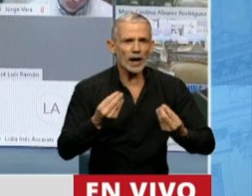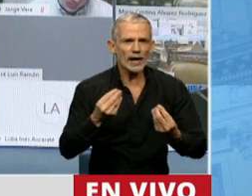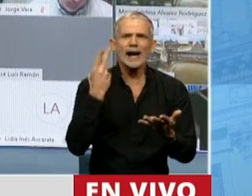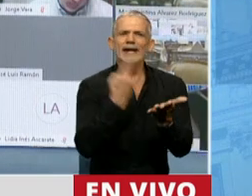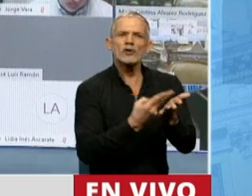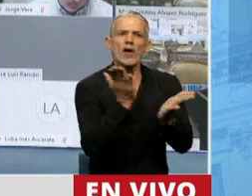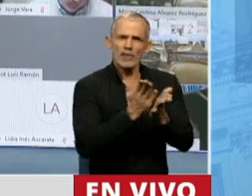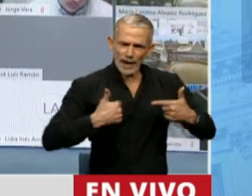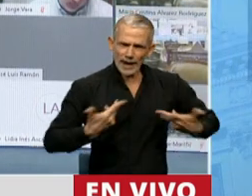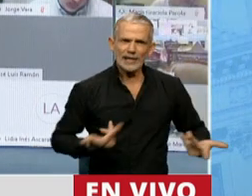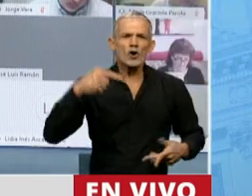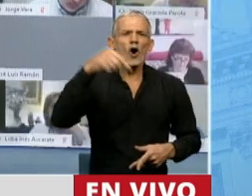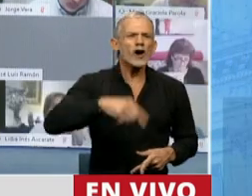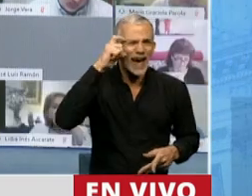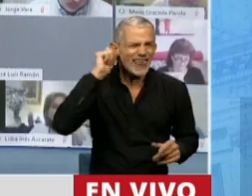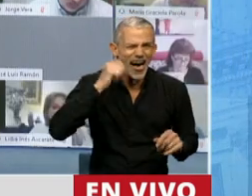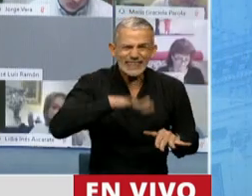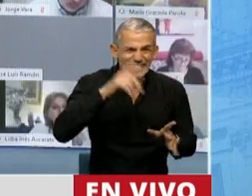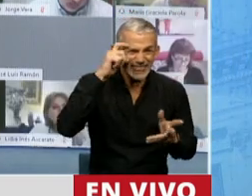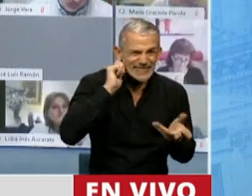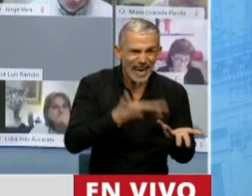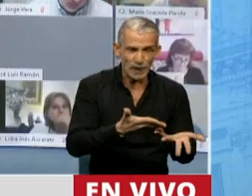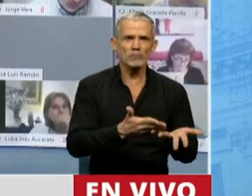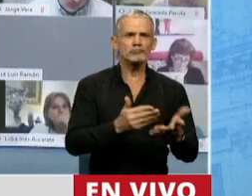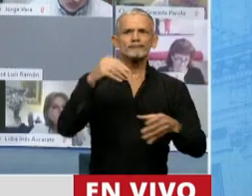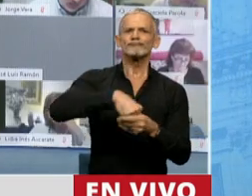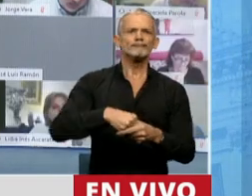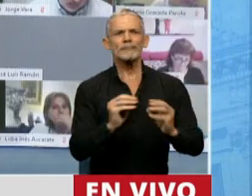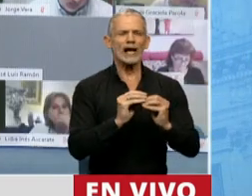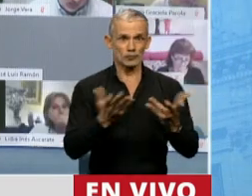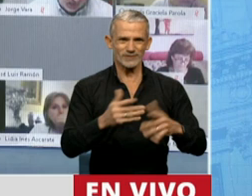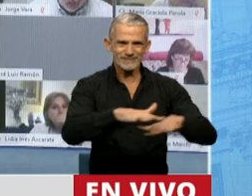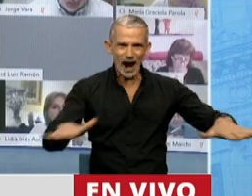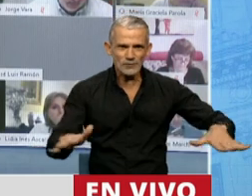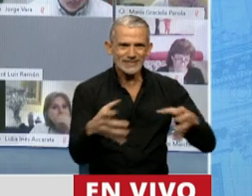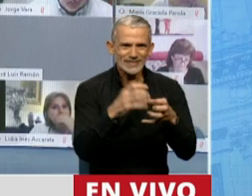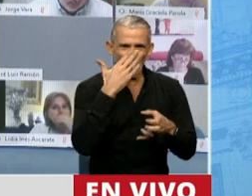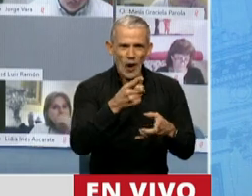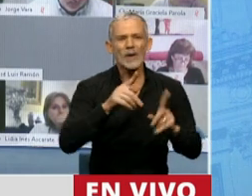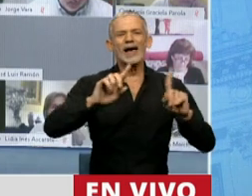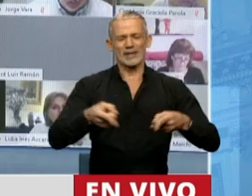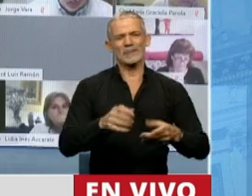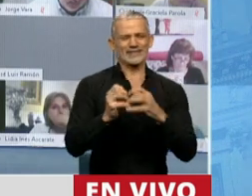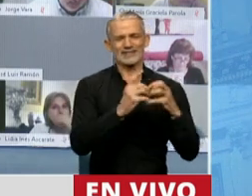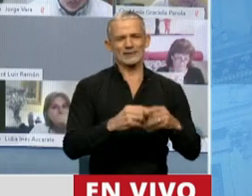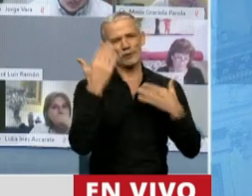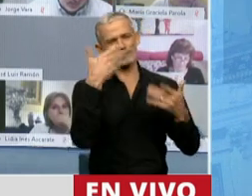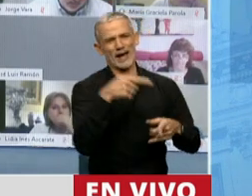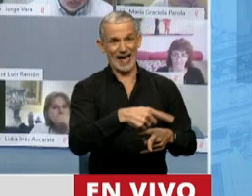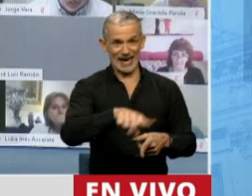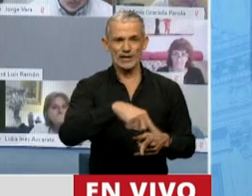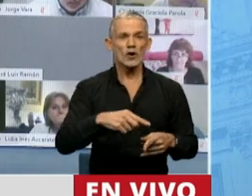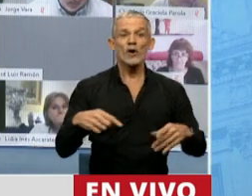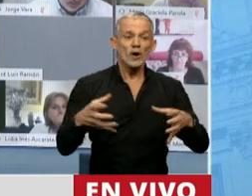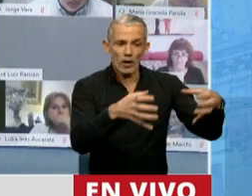reconozca el derecho a incidir hoy en los asuntos públicos a ellos para ellos es también esta sesión una